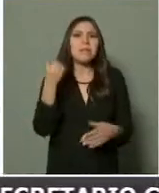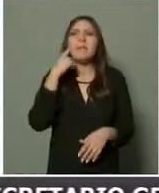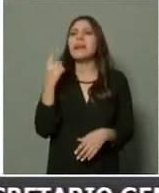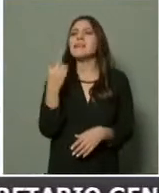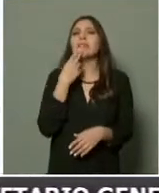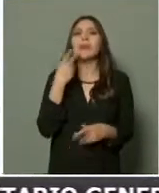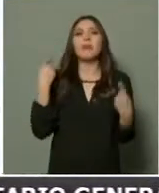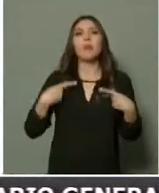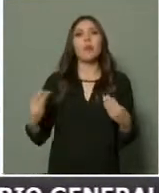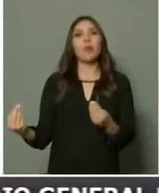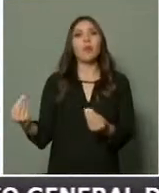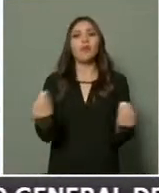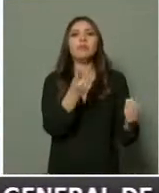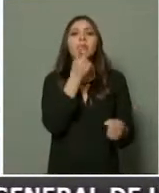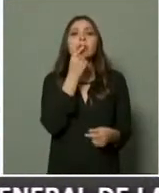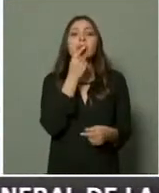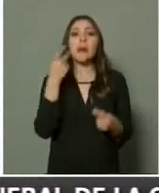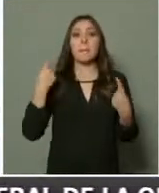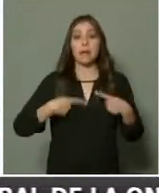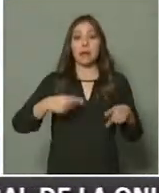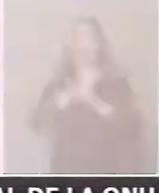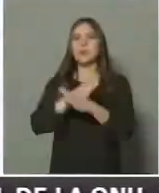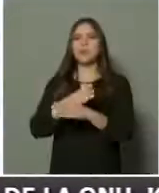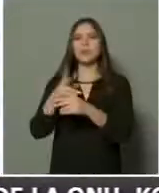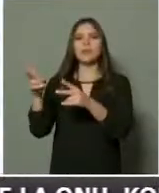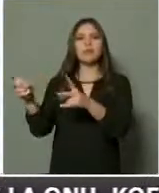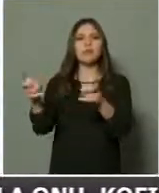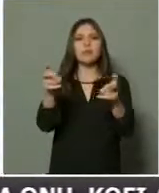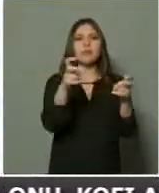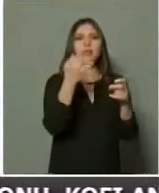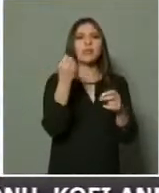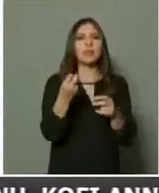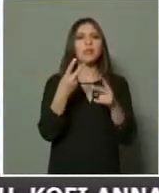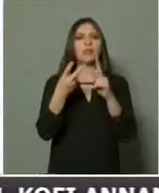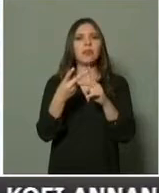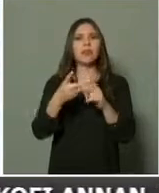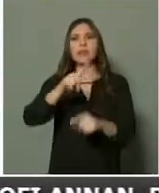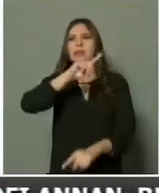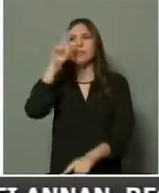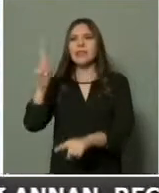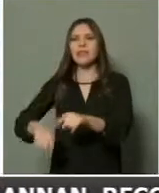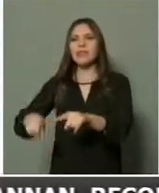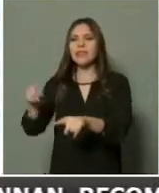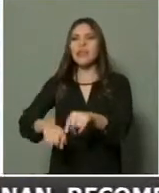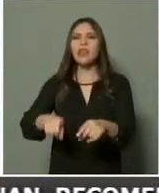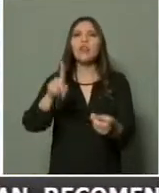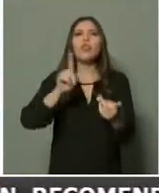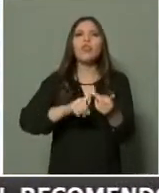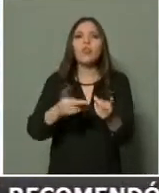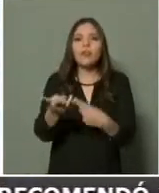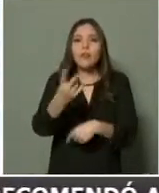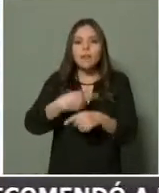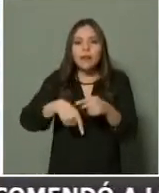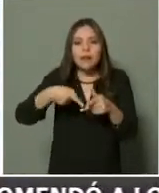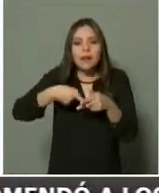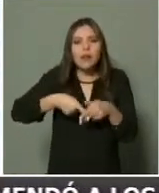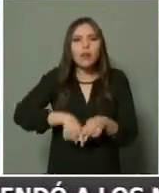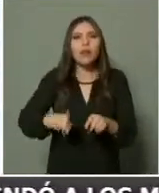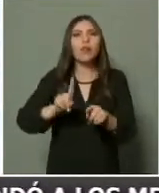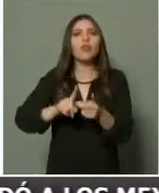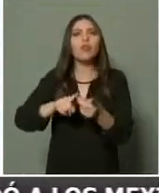buen policía va a hacer el trabajo de 10 malos. Por su parte, Mario Antonio Talavera García, del Partido Verde Ecologista de